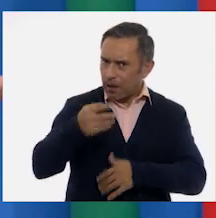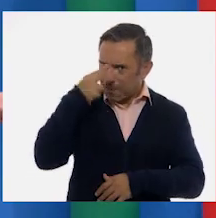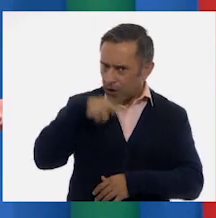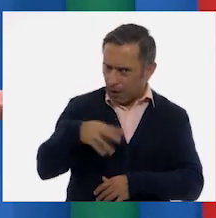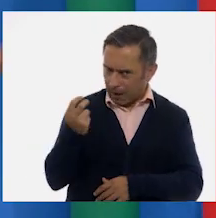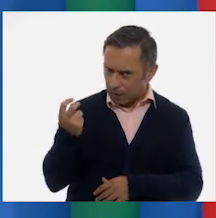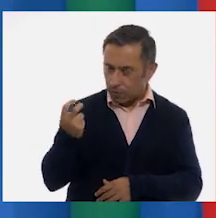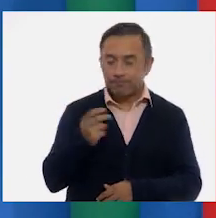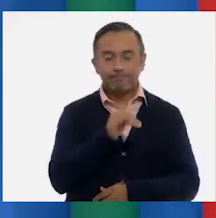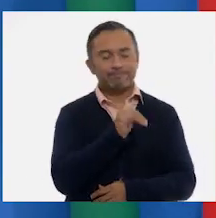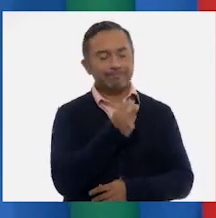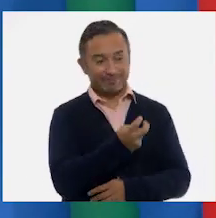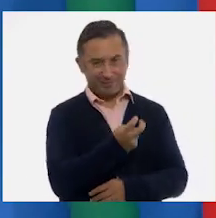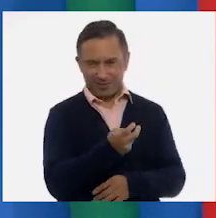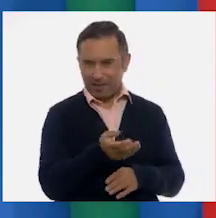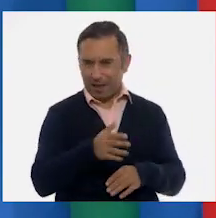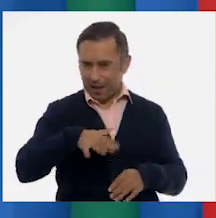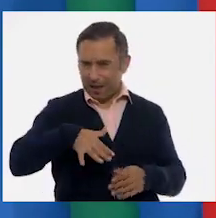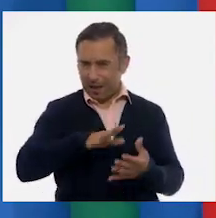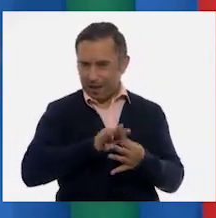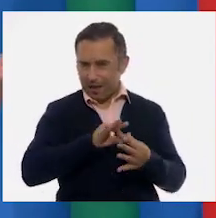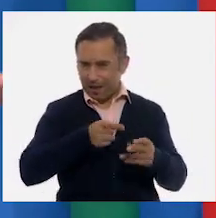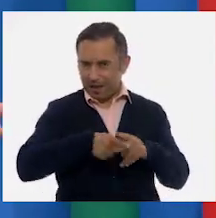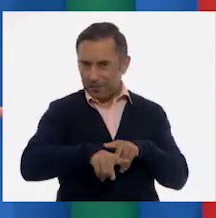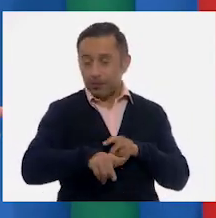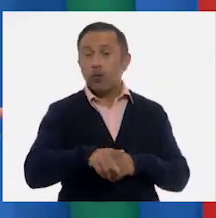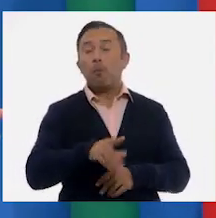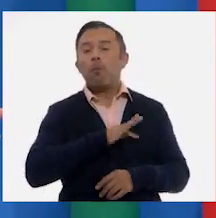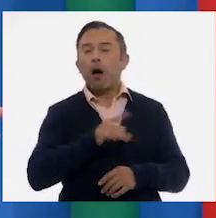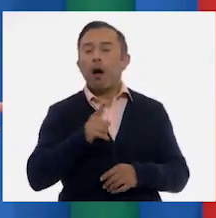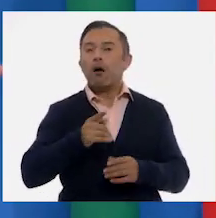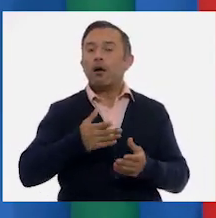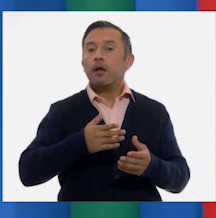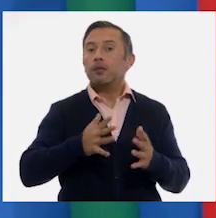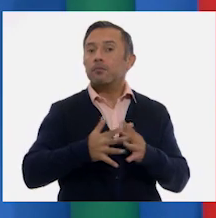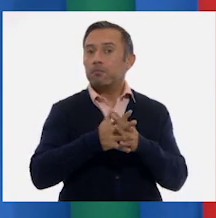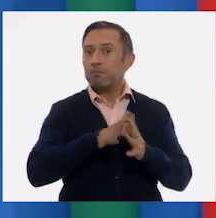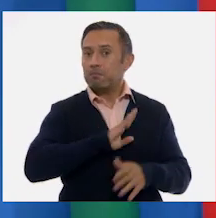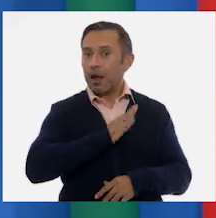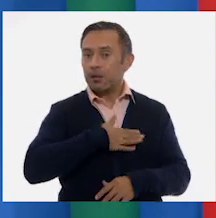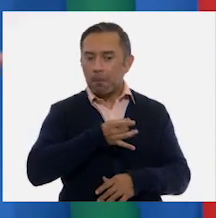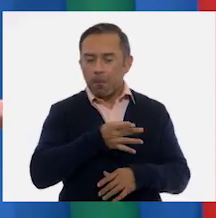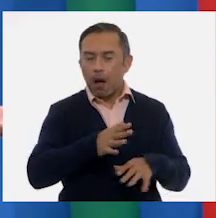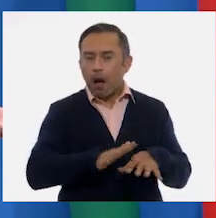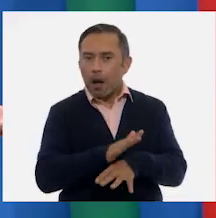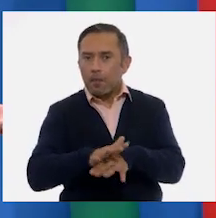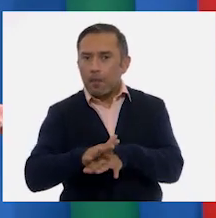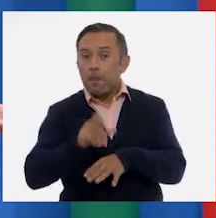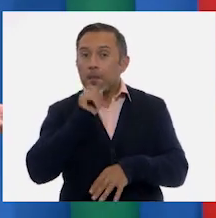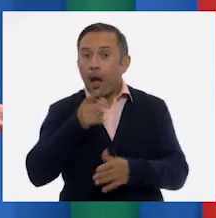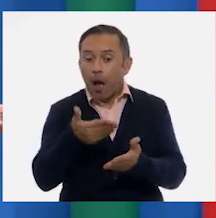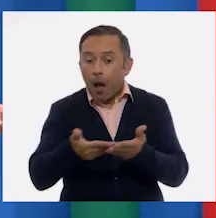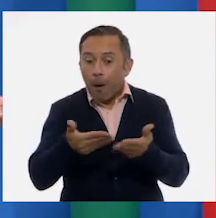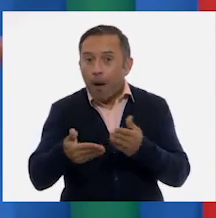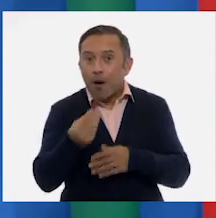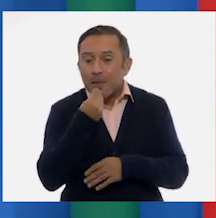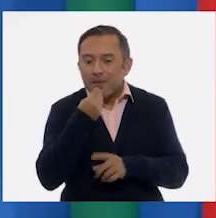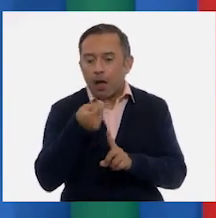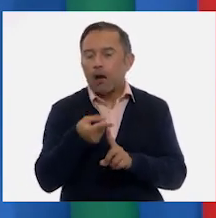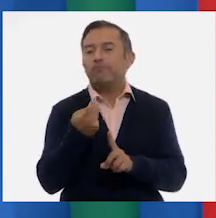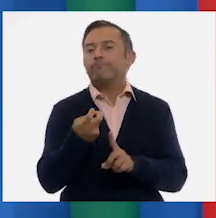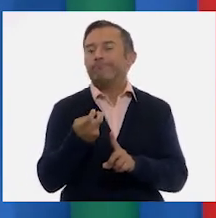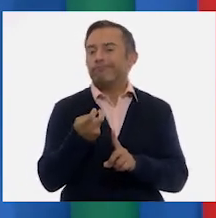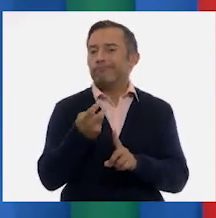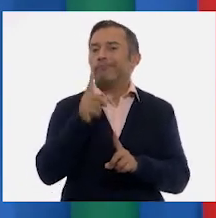al principio, después de la conquista ocurrieron cambios, incluso en la comida, que es parte de una de las consecuencias más importantes. Y